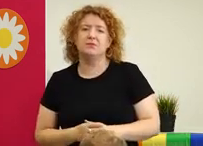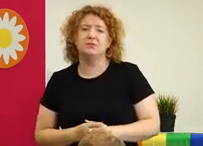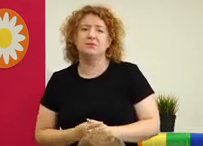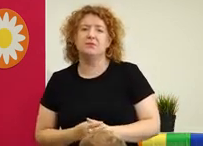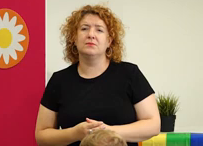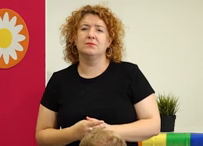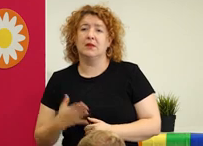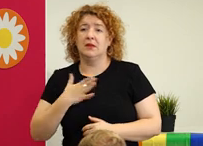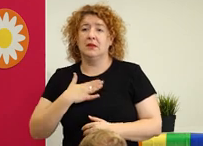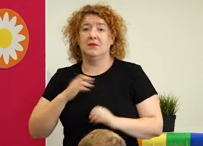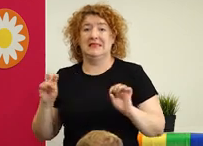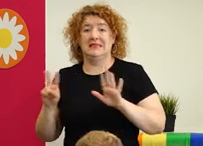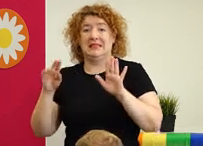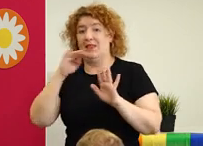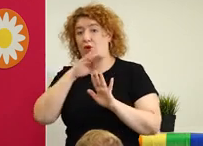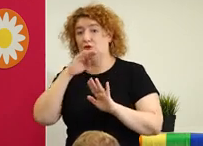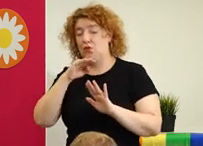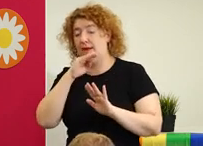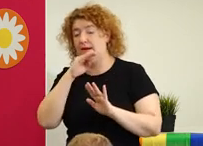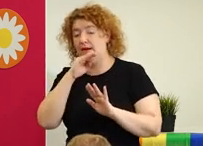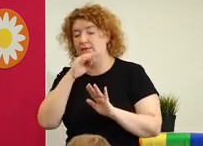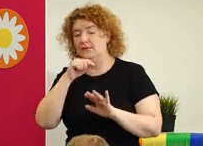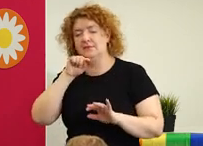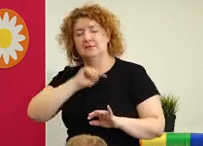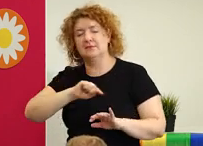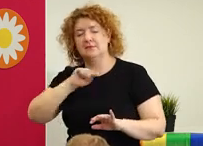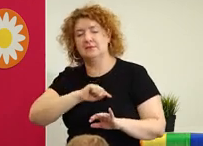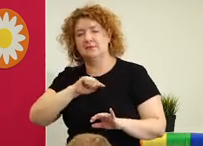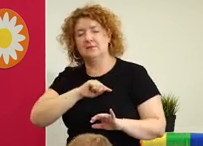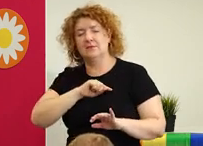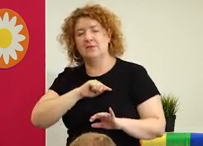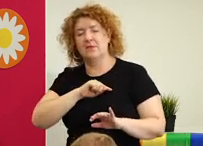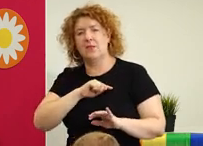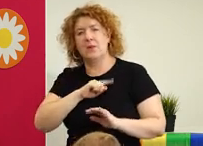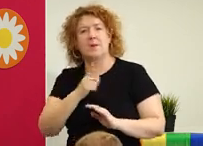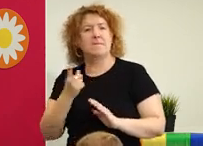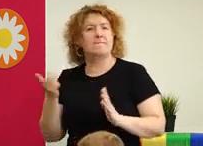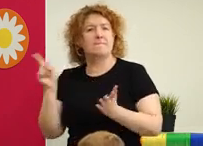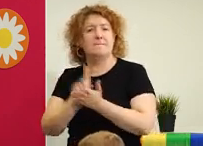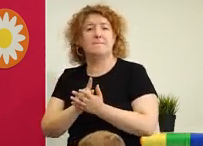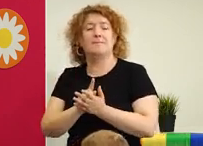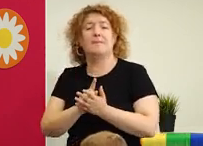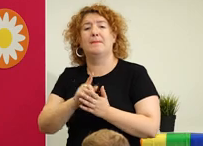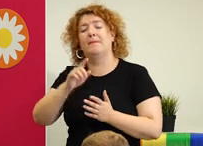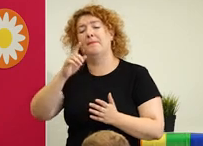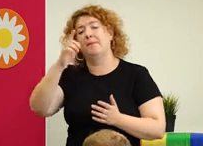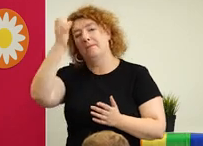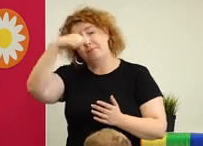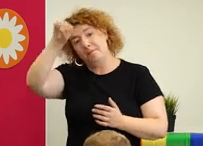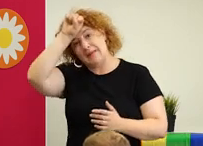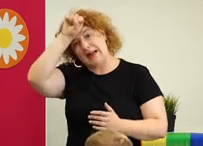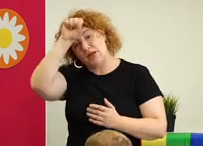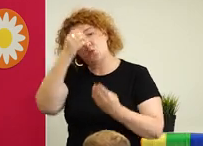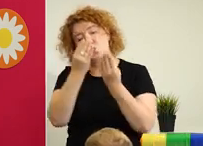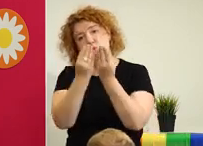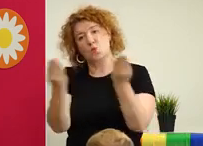yo para mí, desde que empezó el 7 de octubre, lo que sentí es que estamos viviendo de nuevo un muro de Berlín, porque en el momento